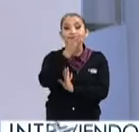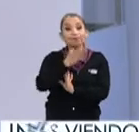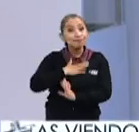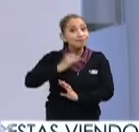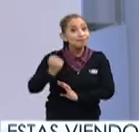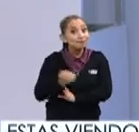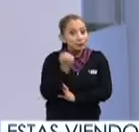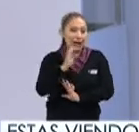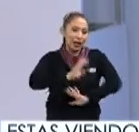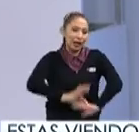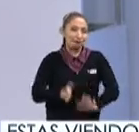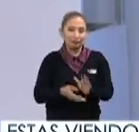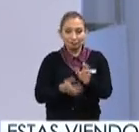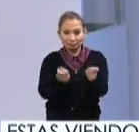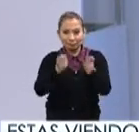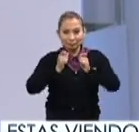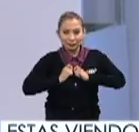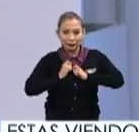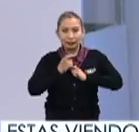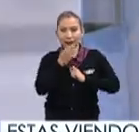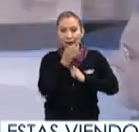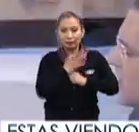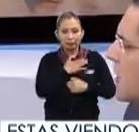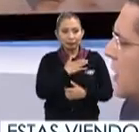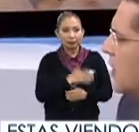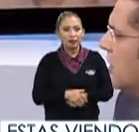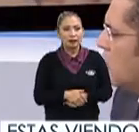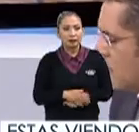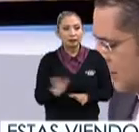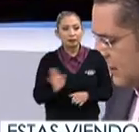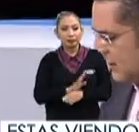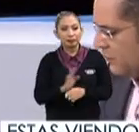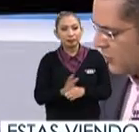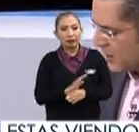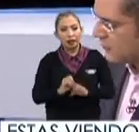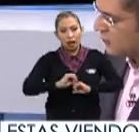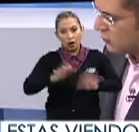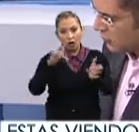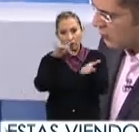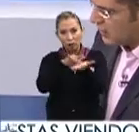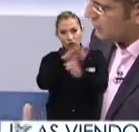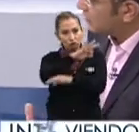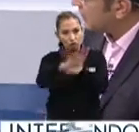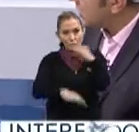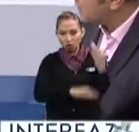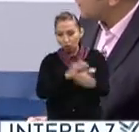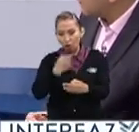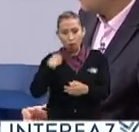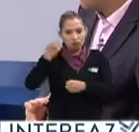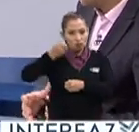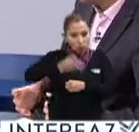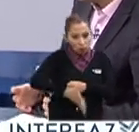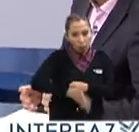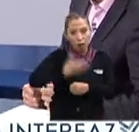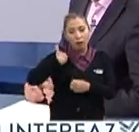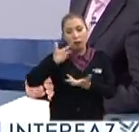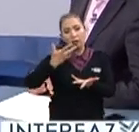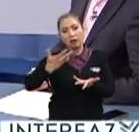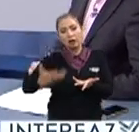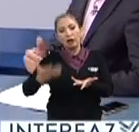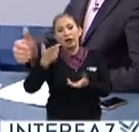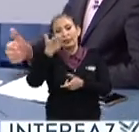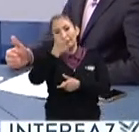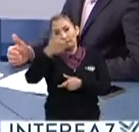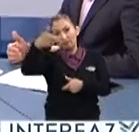eres afortunada, pues ya te estarán diciendo que eres beneficiada. Obviamente te apoyan con toda la movilidad, de la